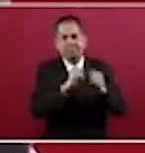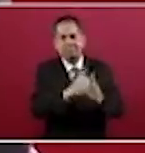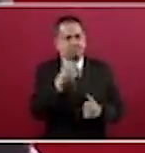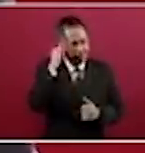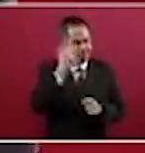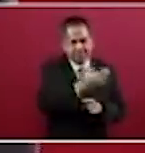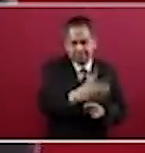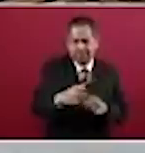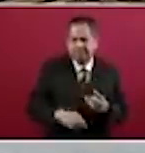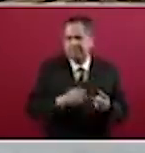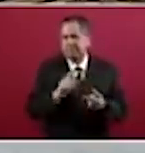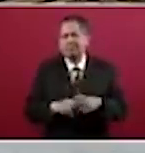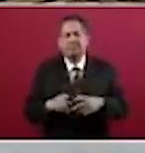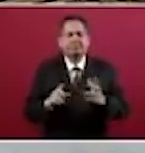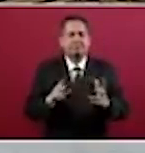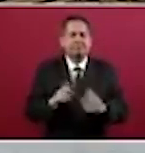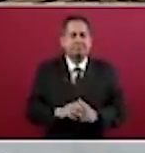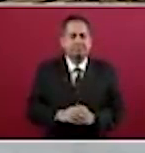campesinas, de